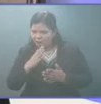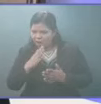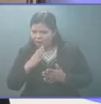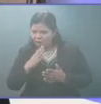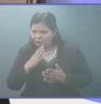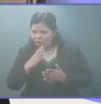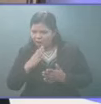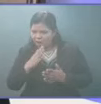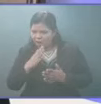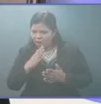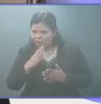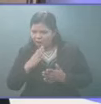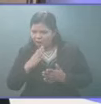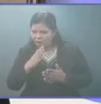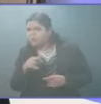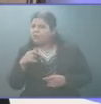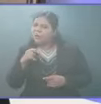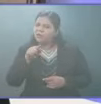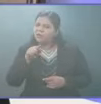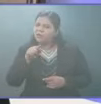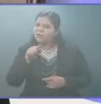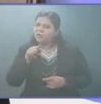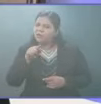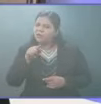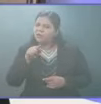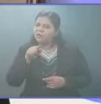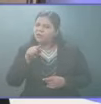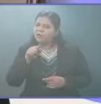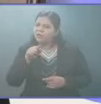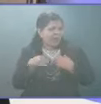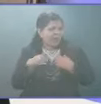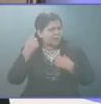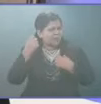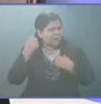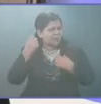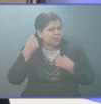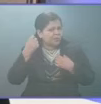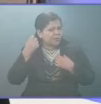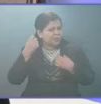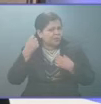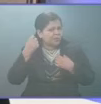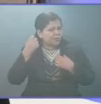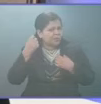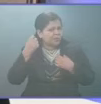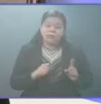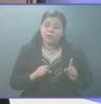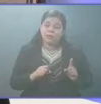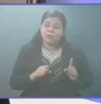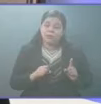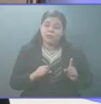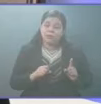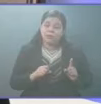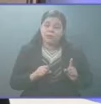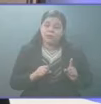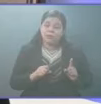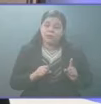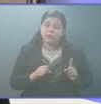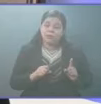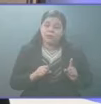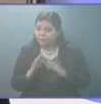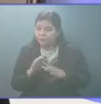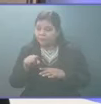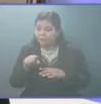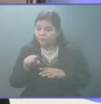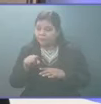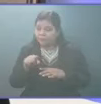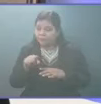si siente que la vida vale o no vale. Entonces son preguntas sencillas y que realmente cuando usted aplica